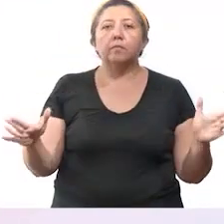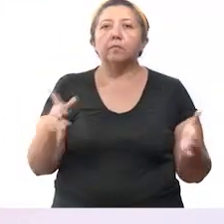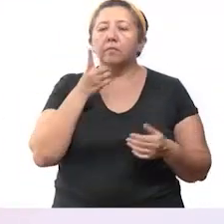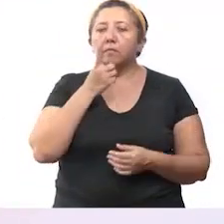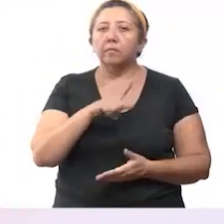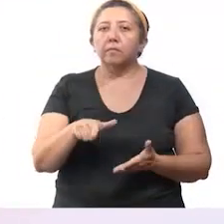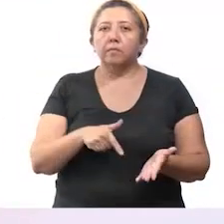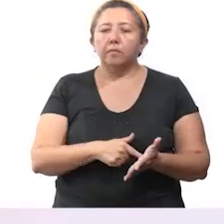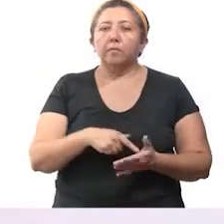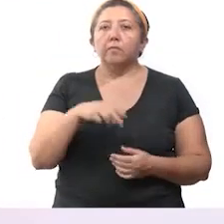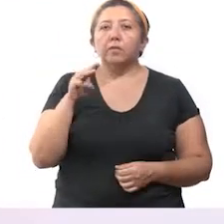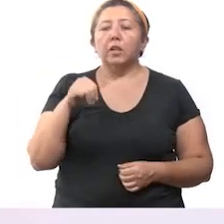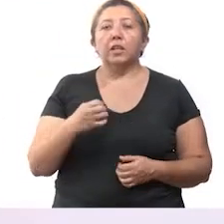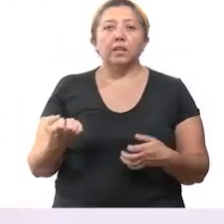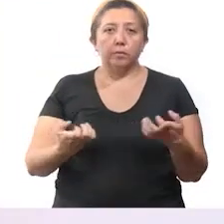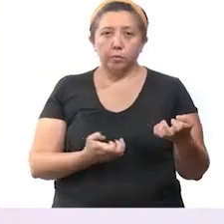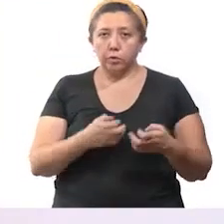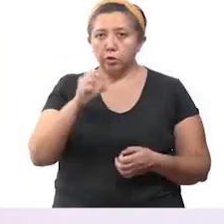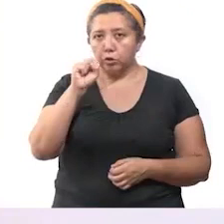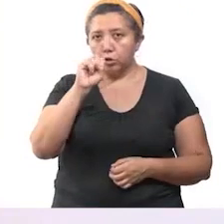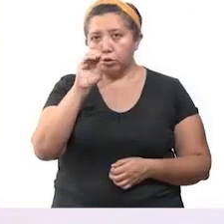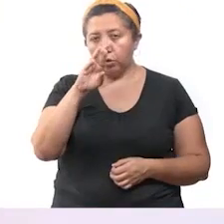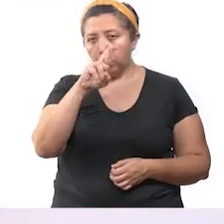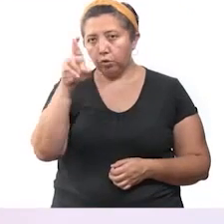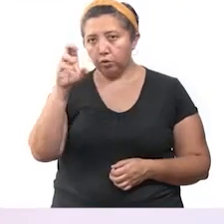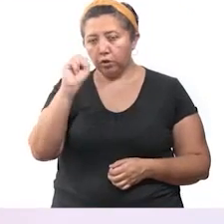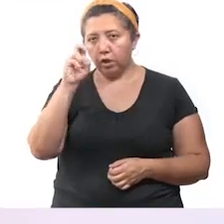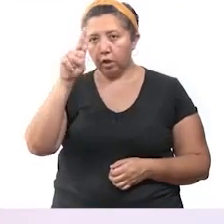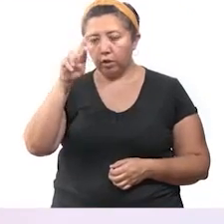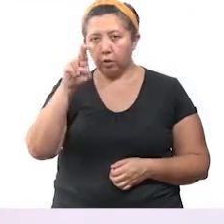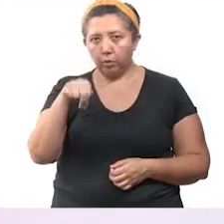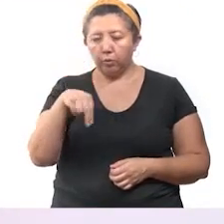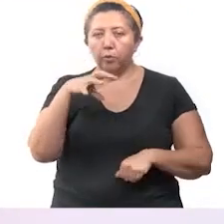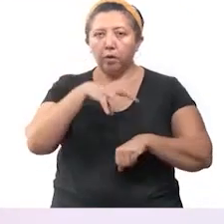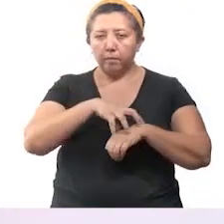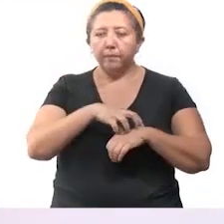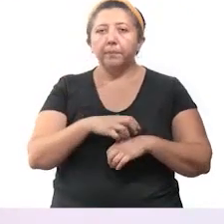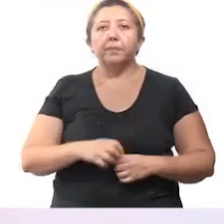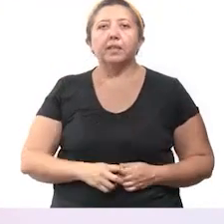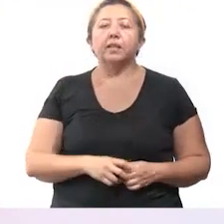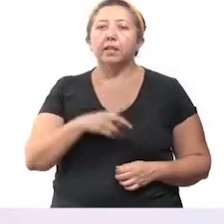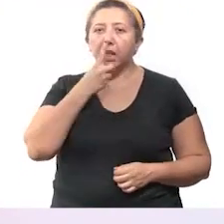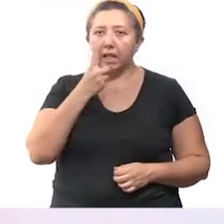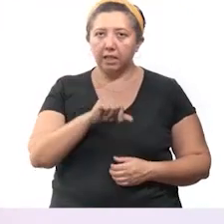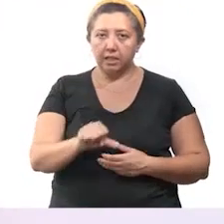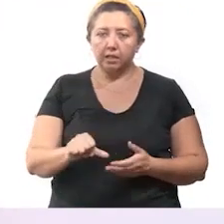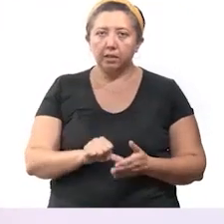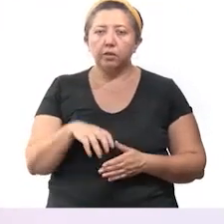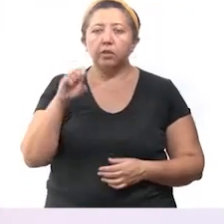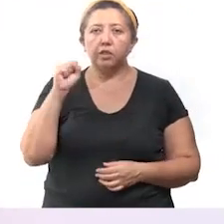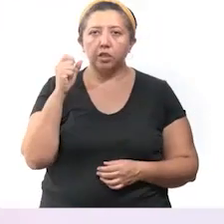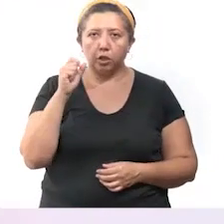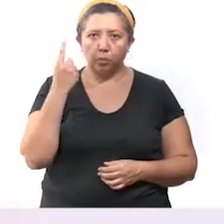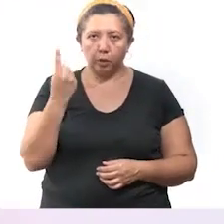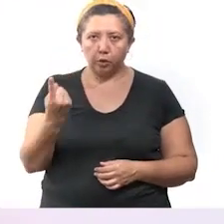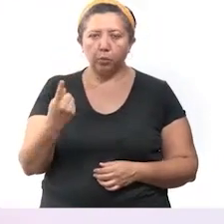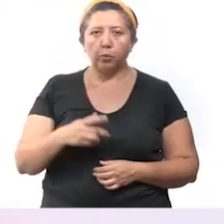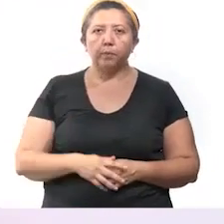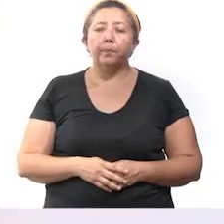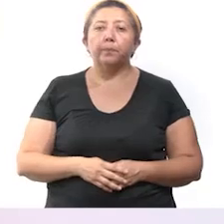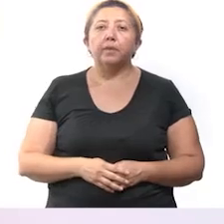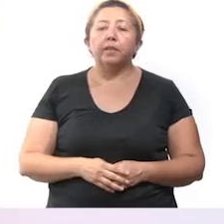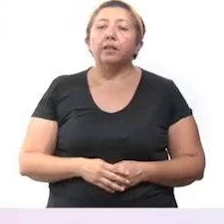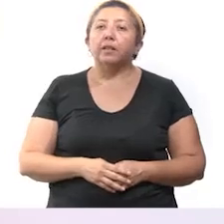los macrocentros del Multigimnasio Socorro Cerón, en la Unidad Deportiva Cuculcán y en el Centro de Convenciones Yucatán Siglo